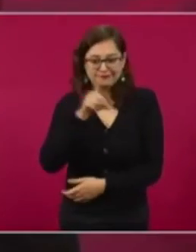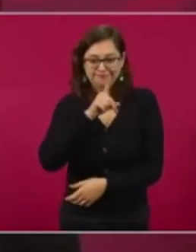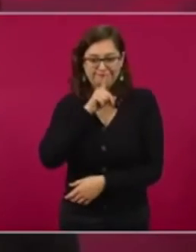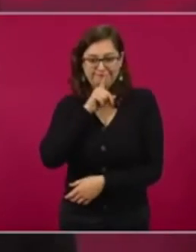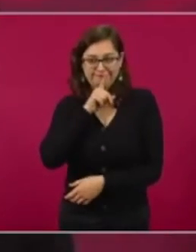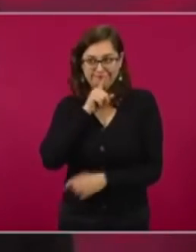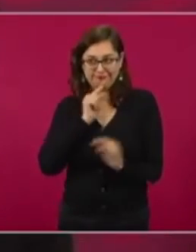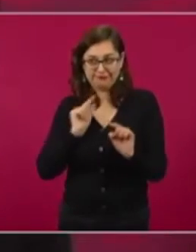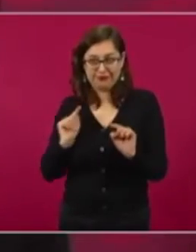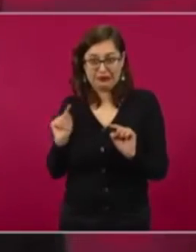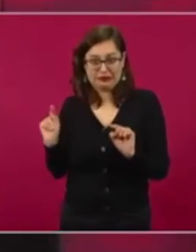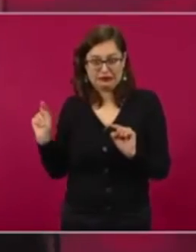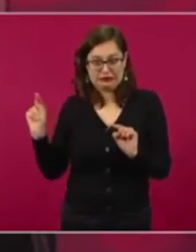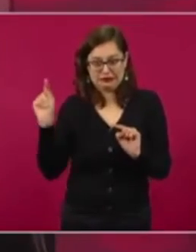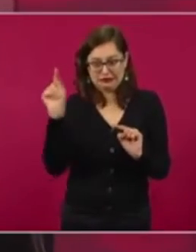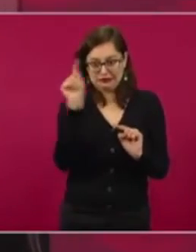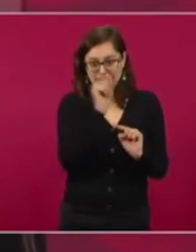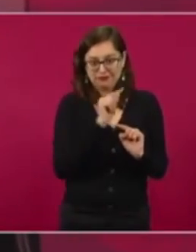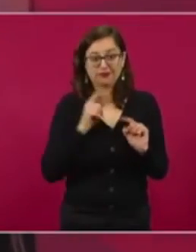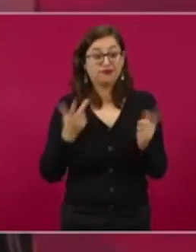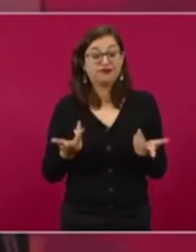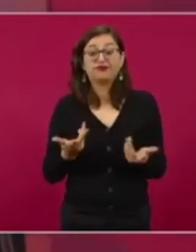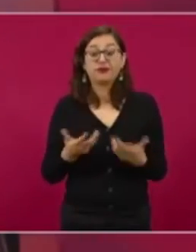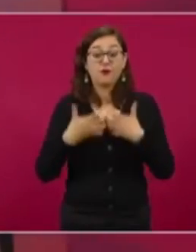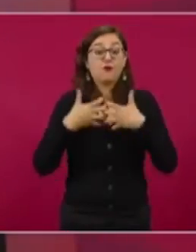Se dedican a invertir. Así está.